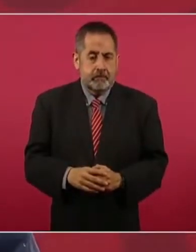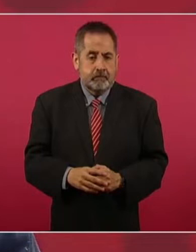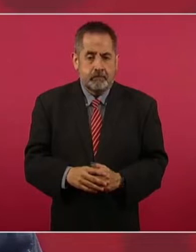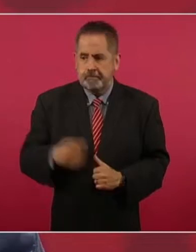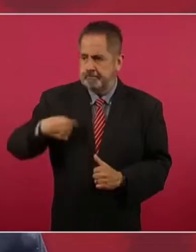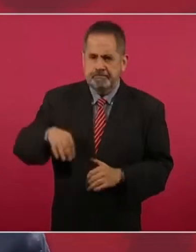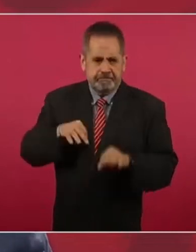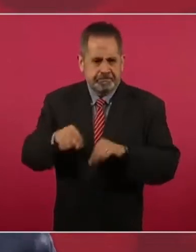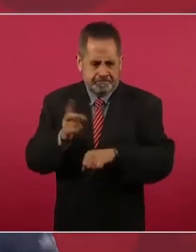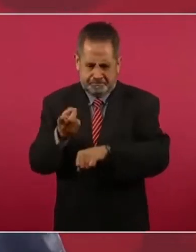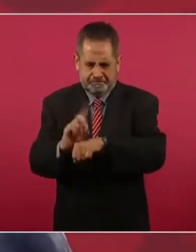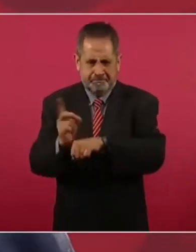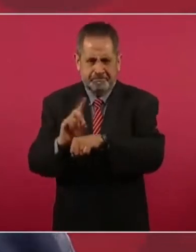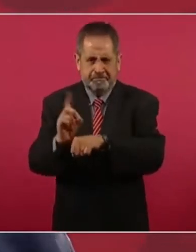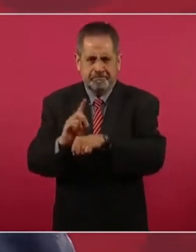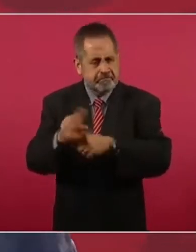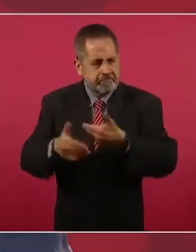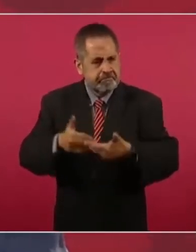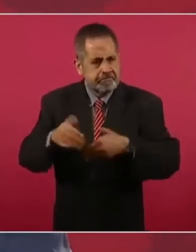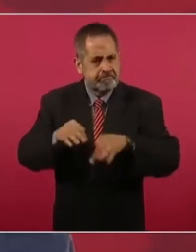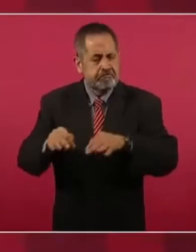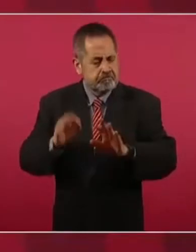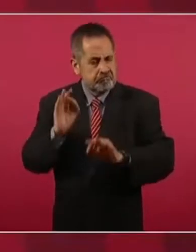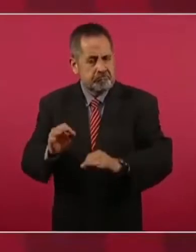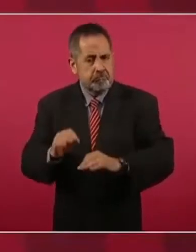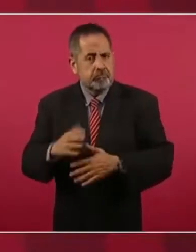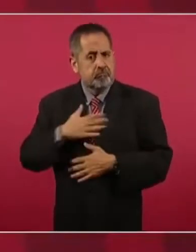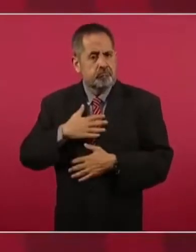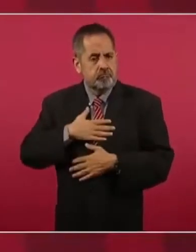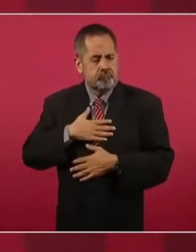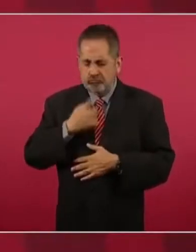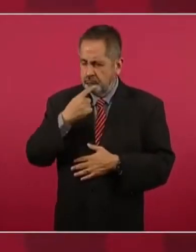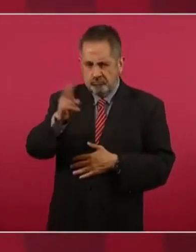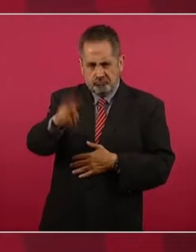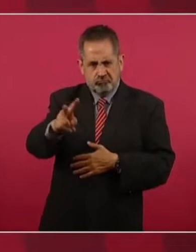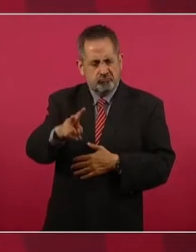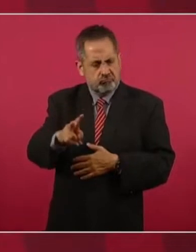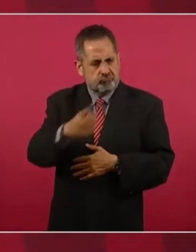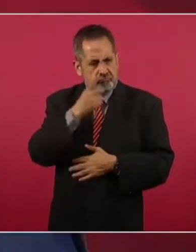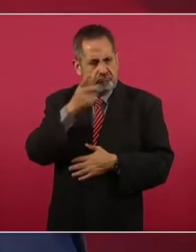Estamos trabajando todos los días y yo puedo sostener